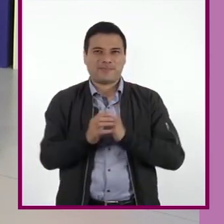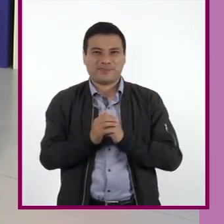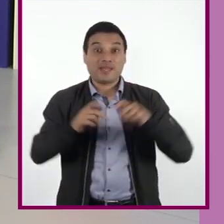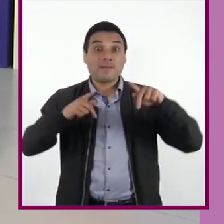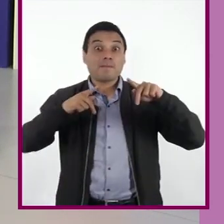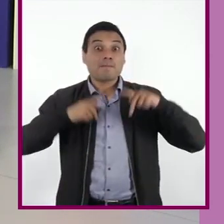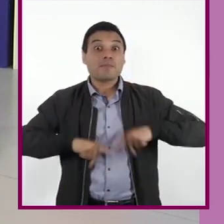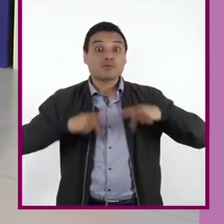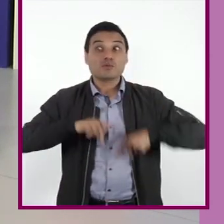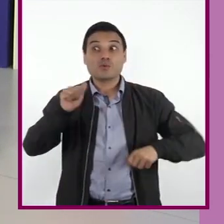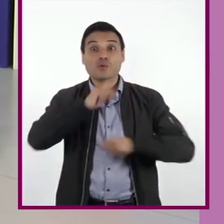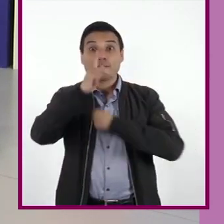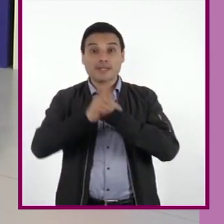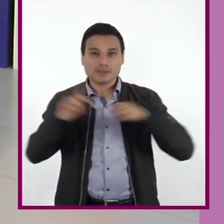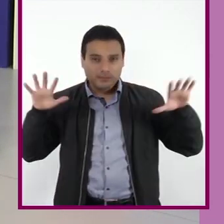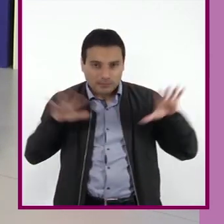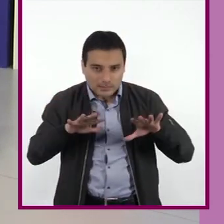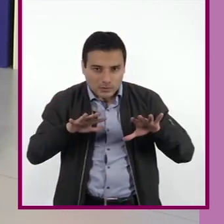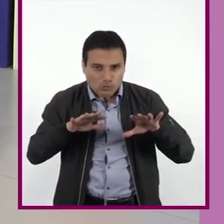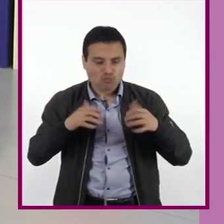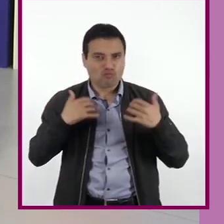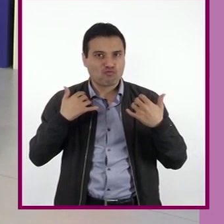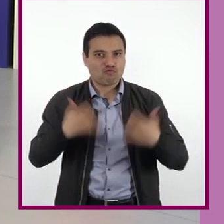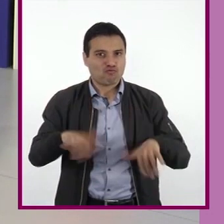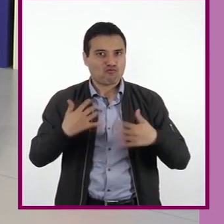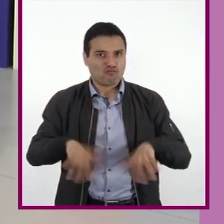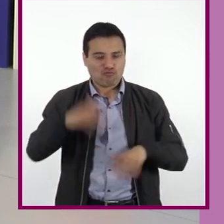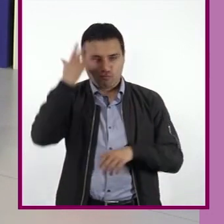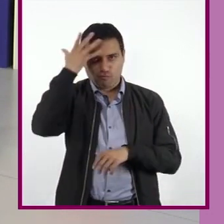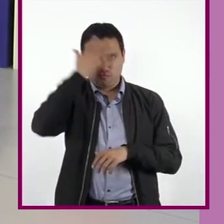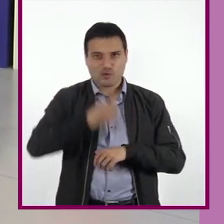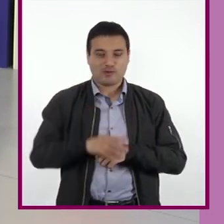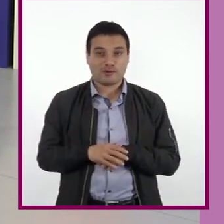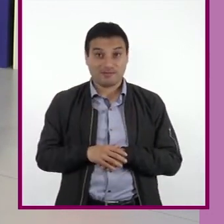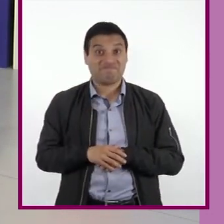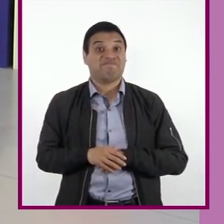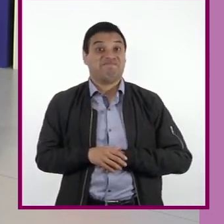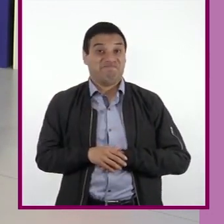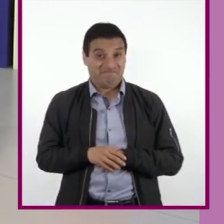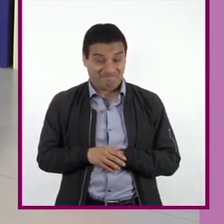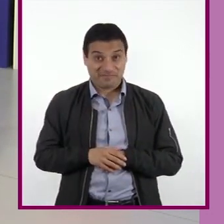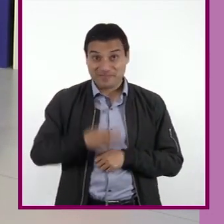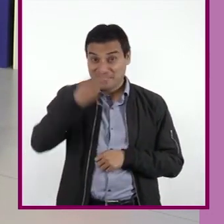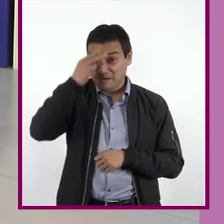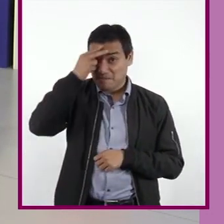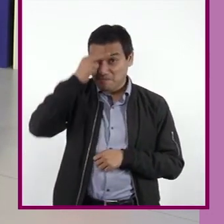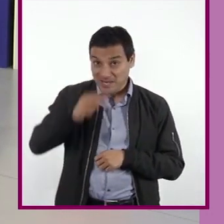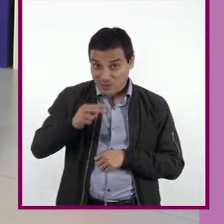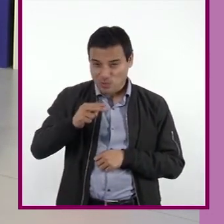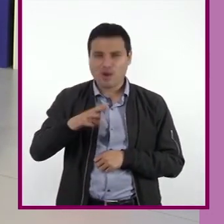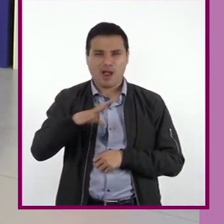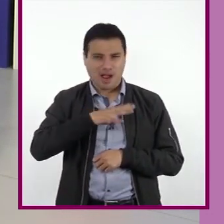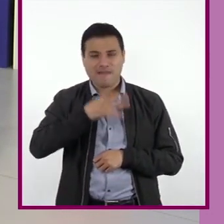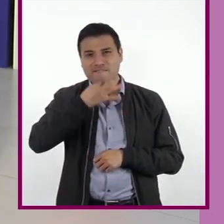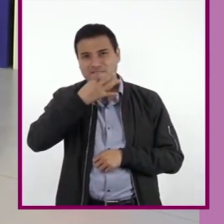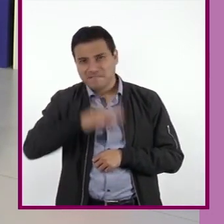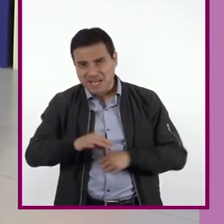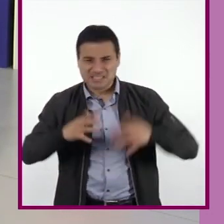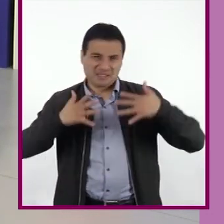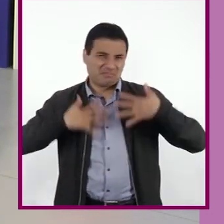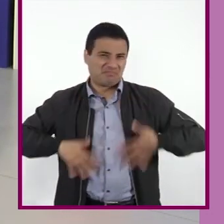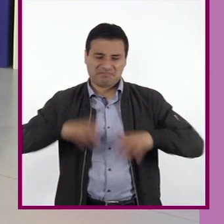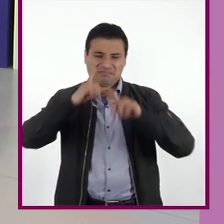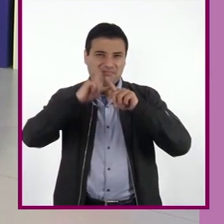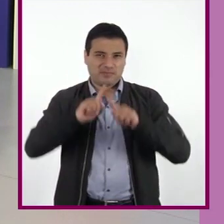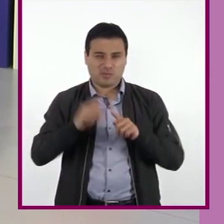con gran orgullo. Es correcto, maestro. La estética que manejamos a nivel internacional debe ser símbolo de